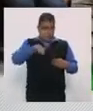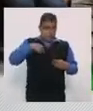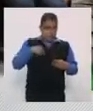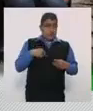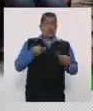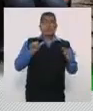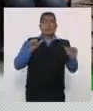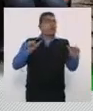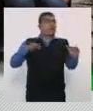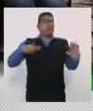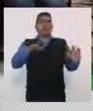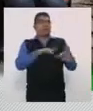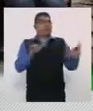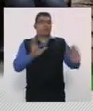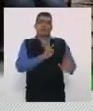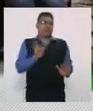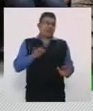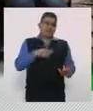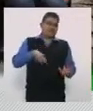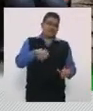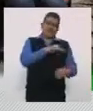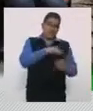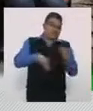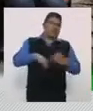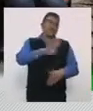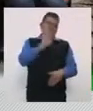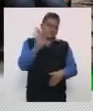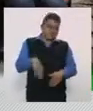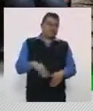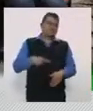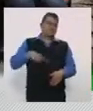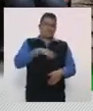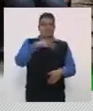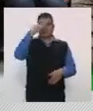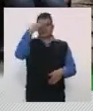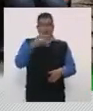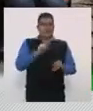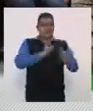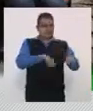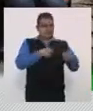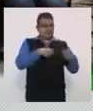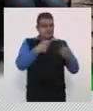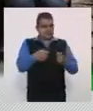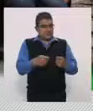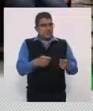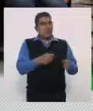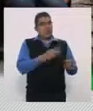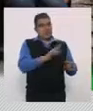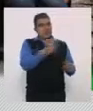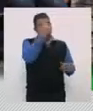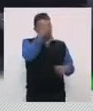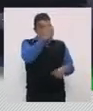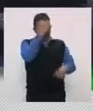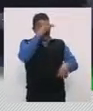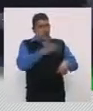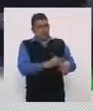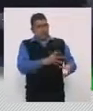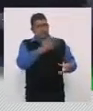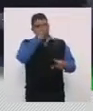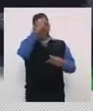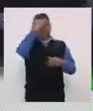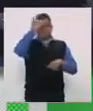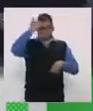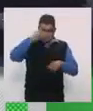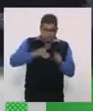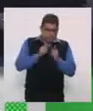huir, pero si entendemos que tenemos ese legado que nos va a acompañar el resto de nuestras vidas, que como